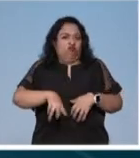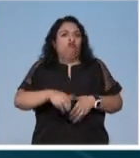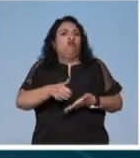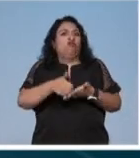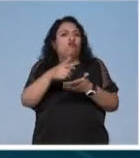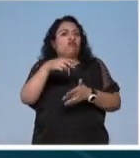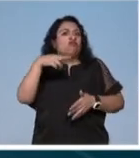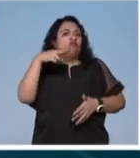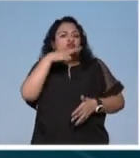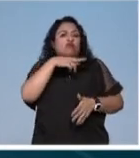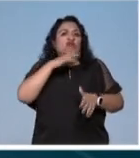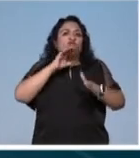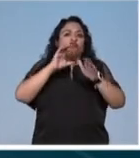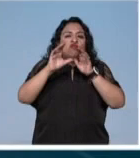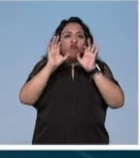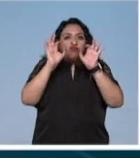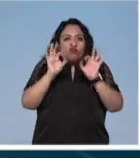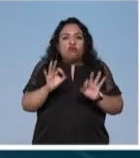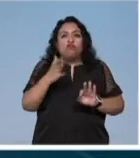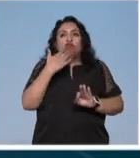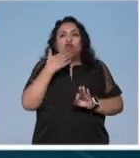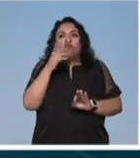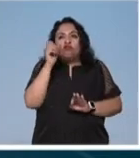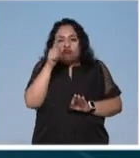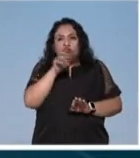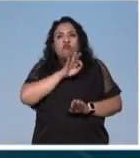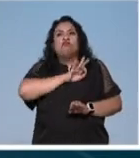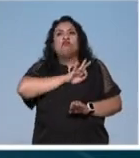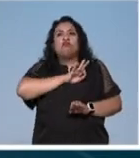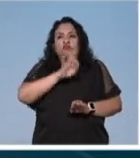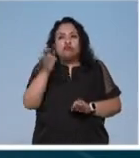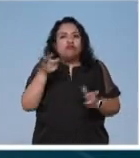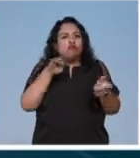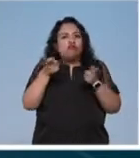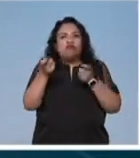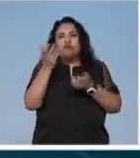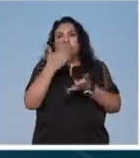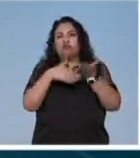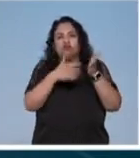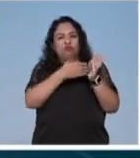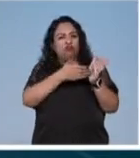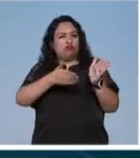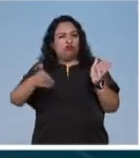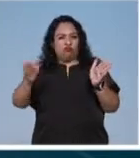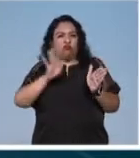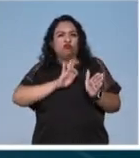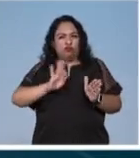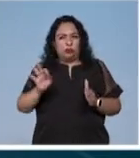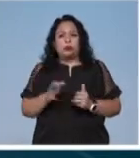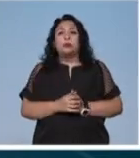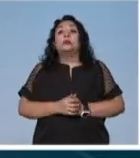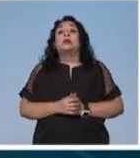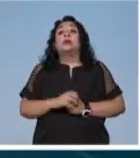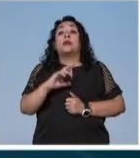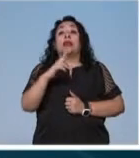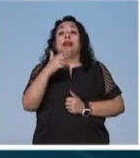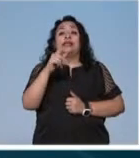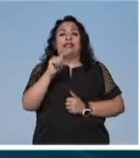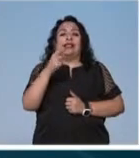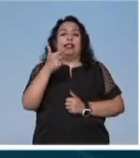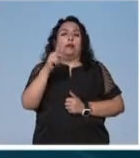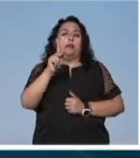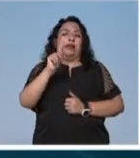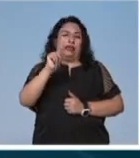efectivos, rápidos, comunicación eficiente y además te permite tener el control de todo el ciclo. A ChatGPT,